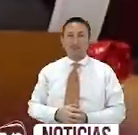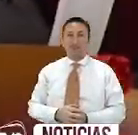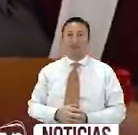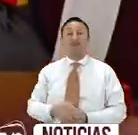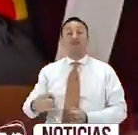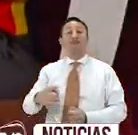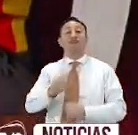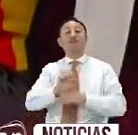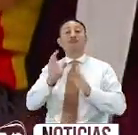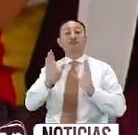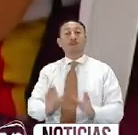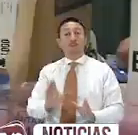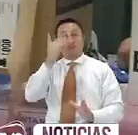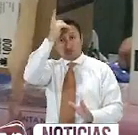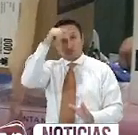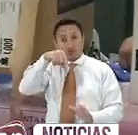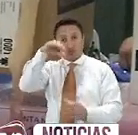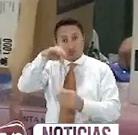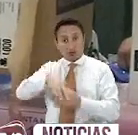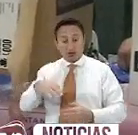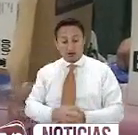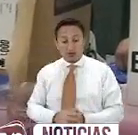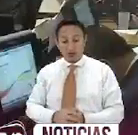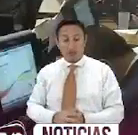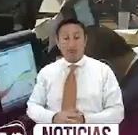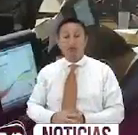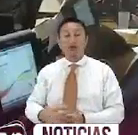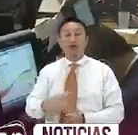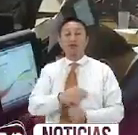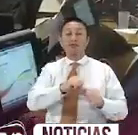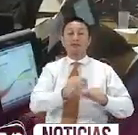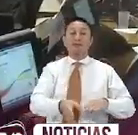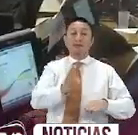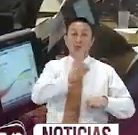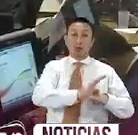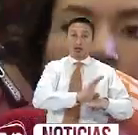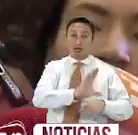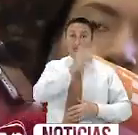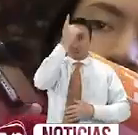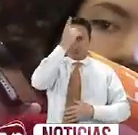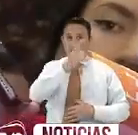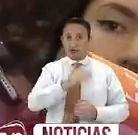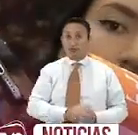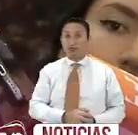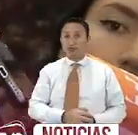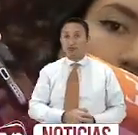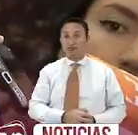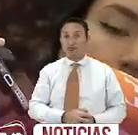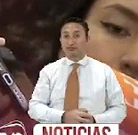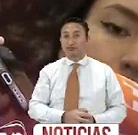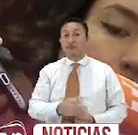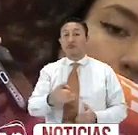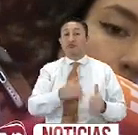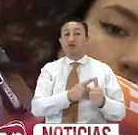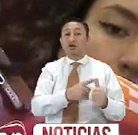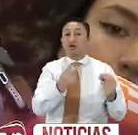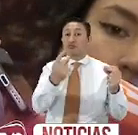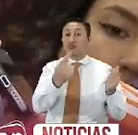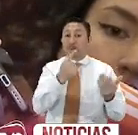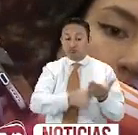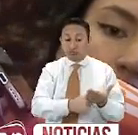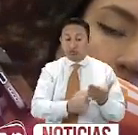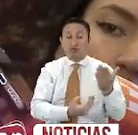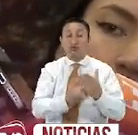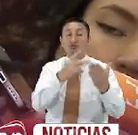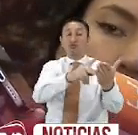de los ecuatorianos en las urnas, será el legislativo quien tiene la última palabra. La que tendrá que tratar inmediatamente un nuevo